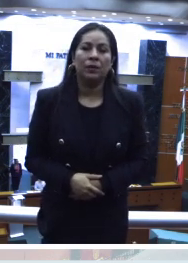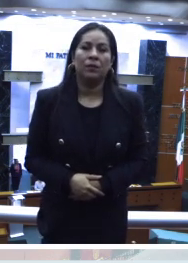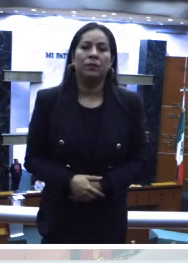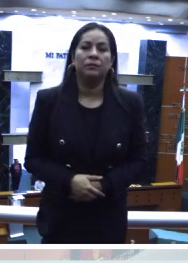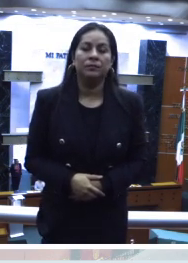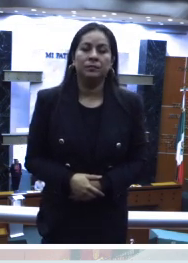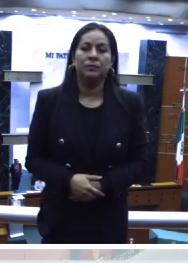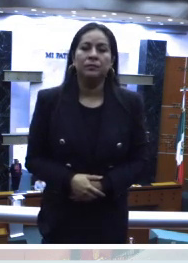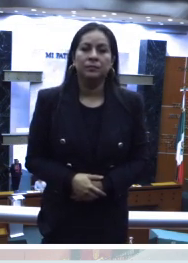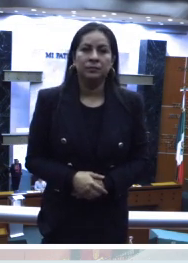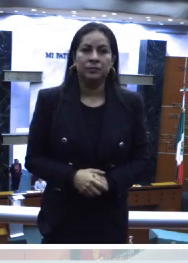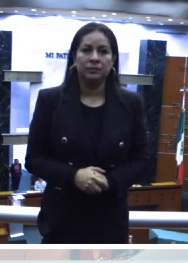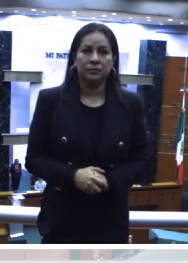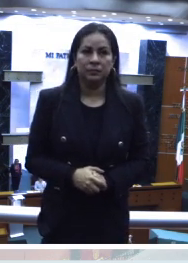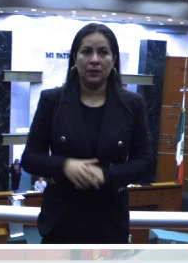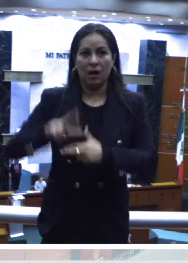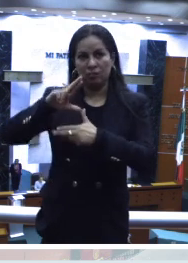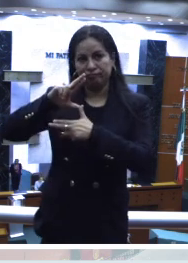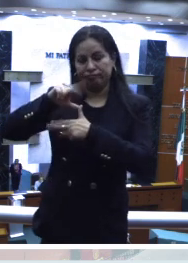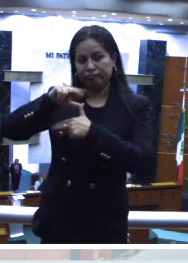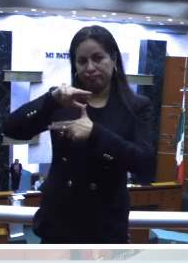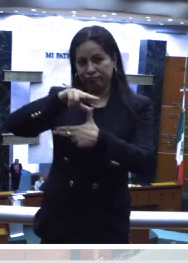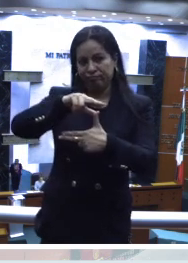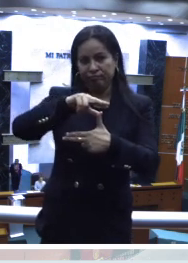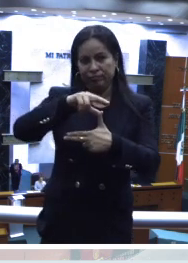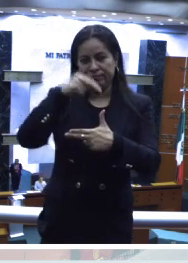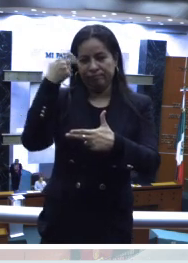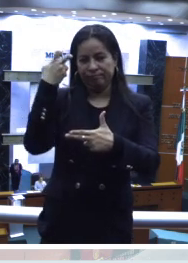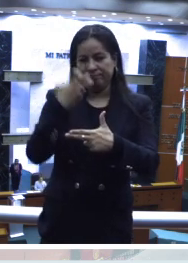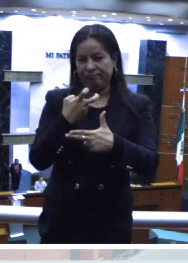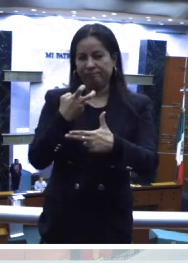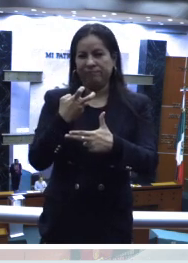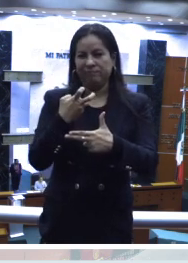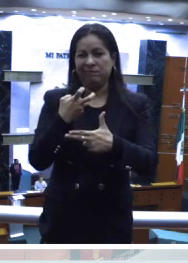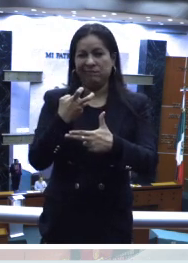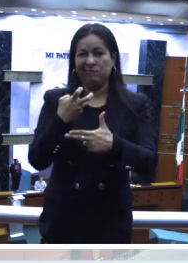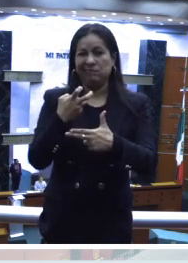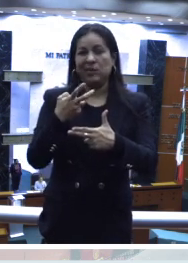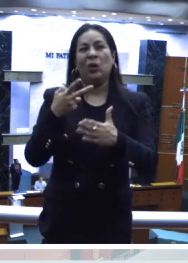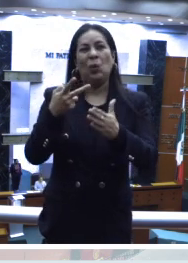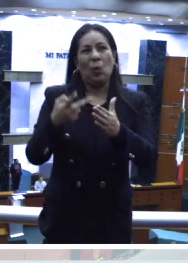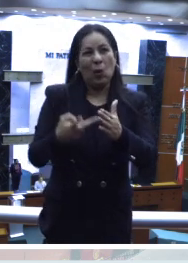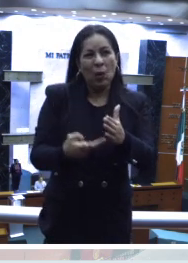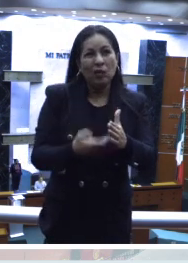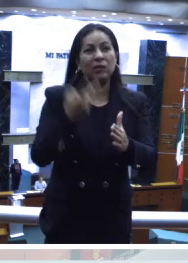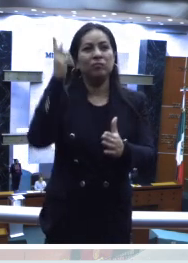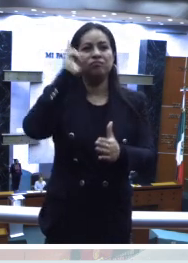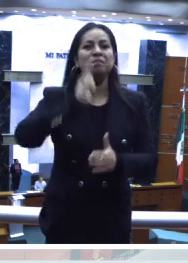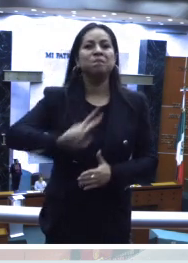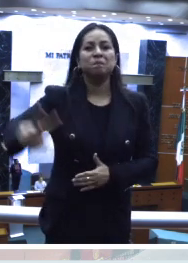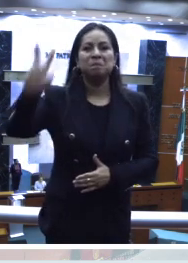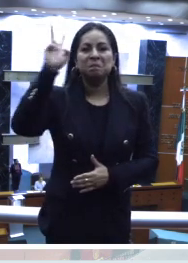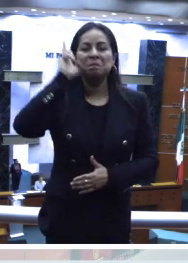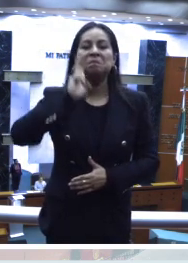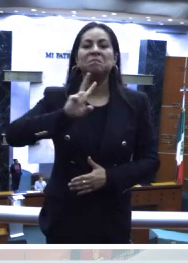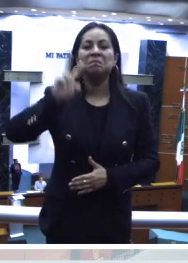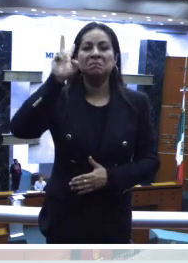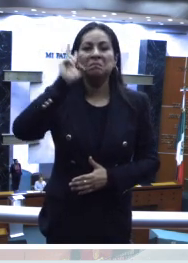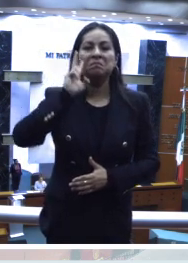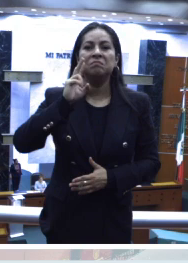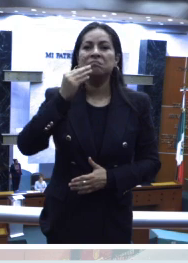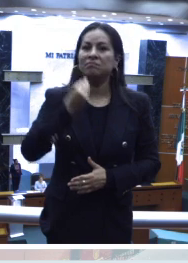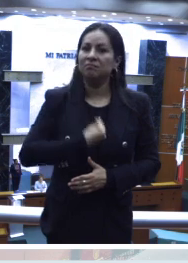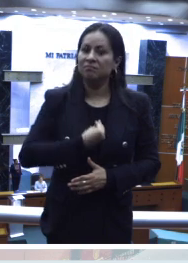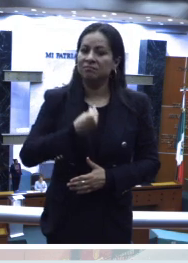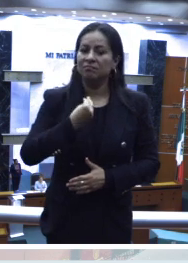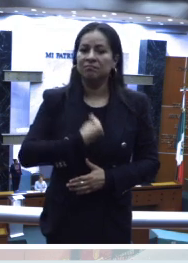Guerrero el huracán John ha puesto nuevamente a prueba la resilencia